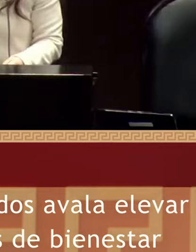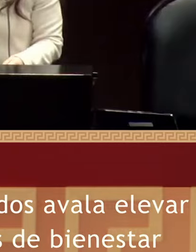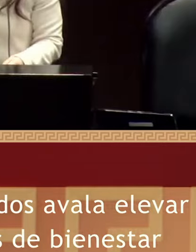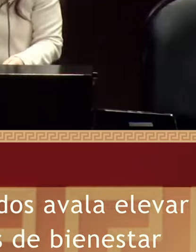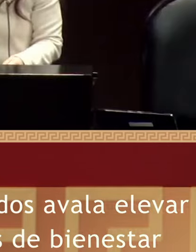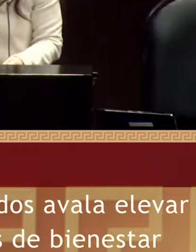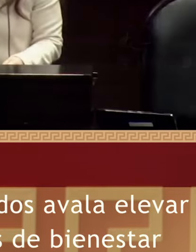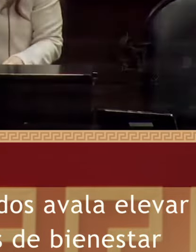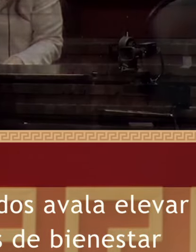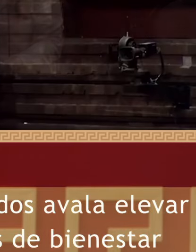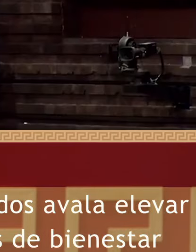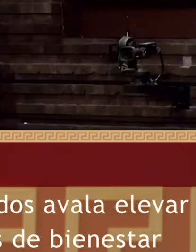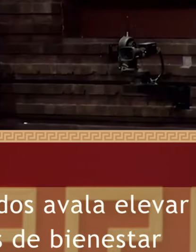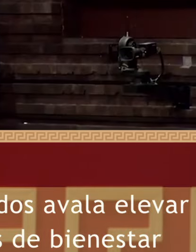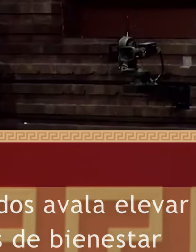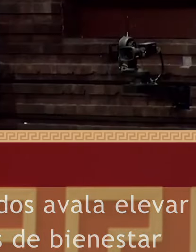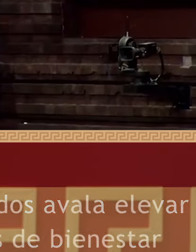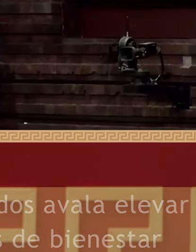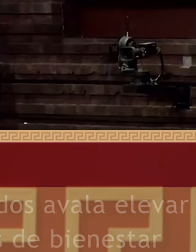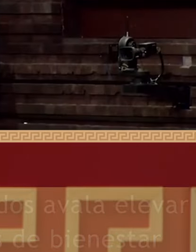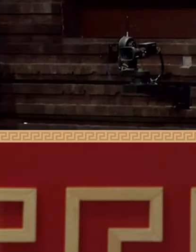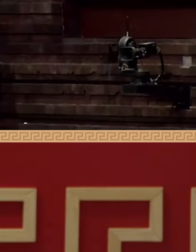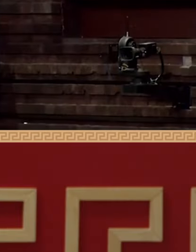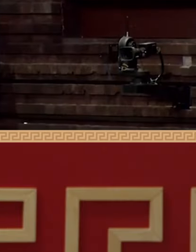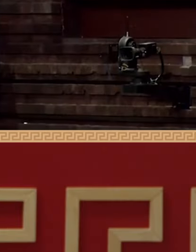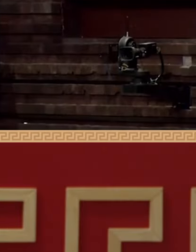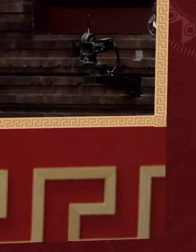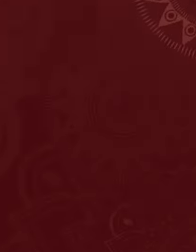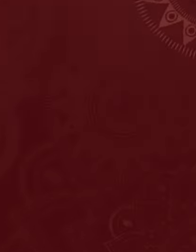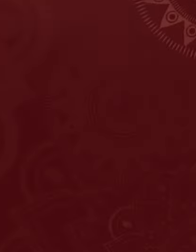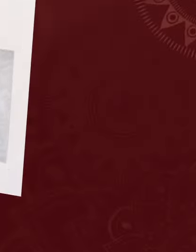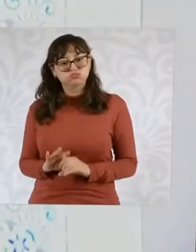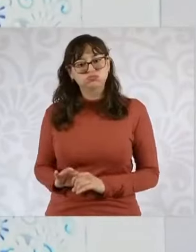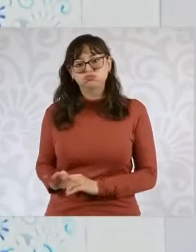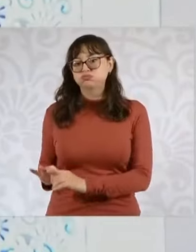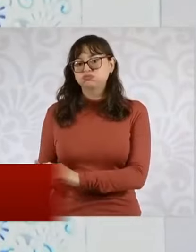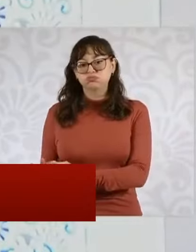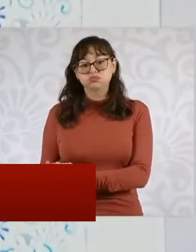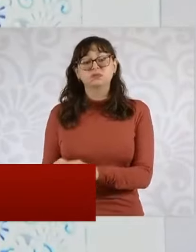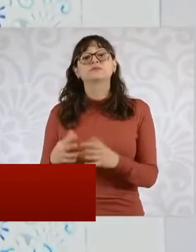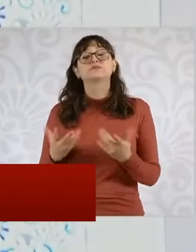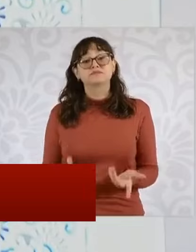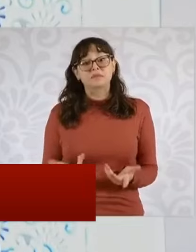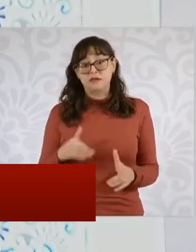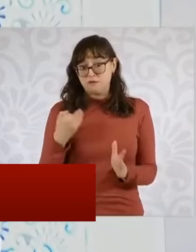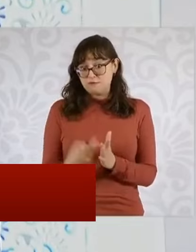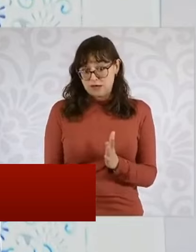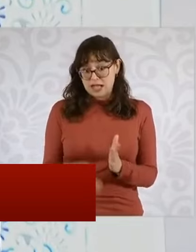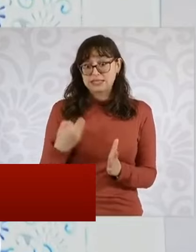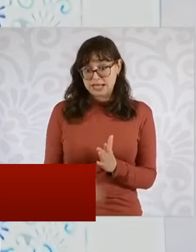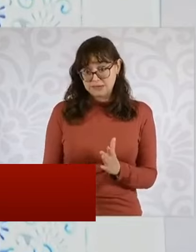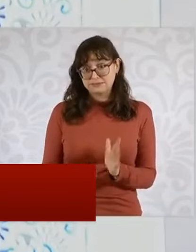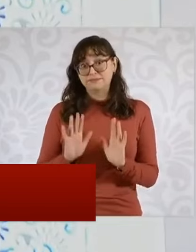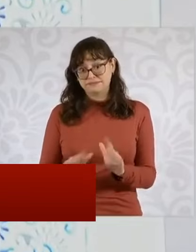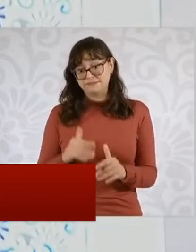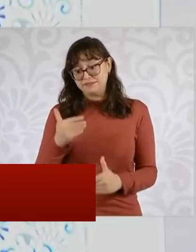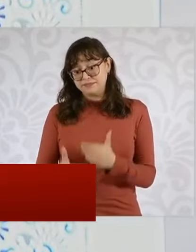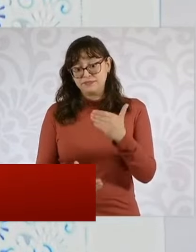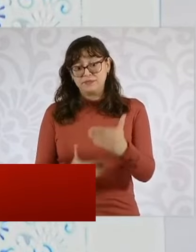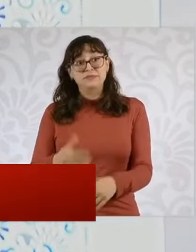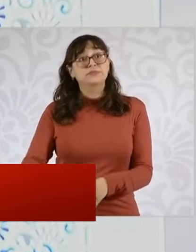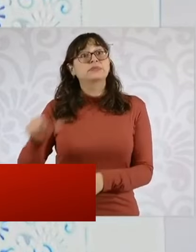todos los programas sociales se eleven a rango constitucional. Ayer se aprobó en el Congreso, en la